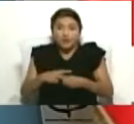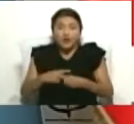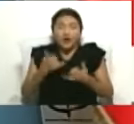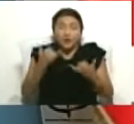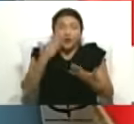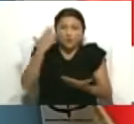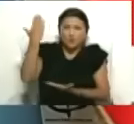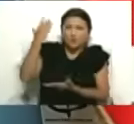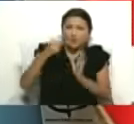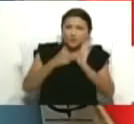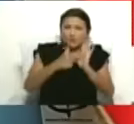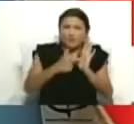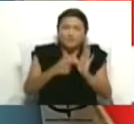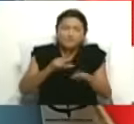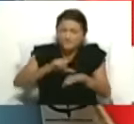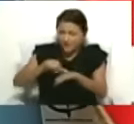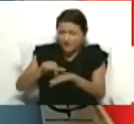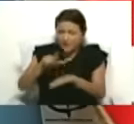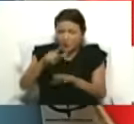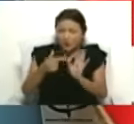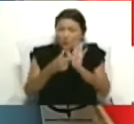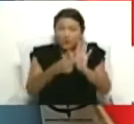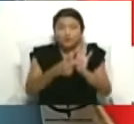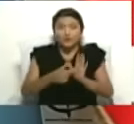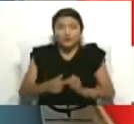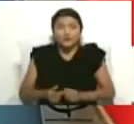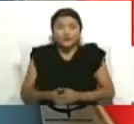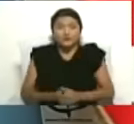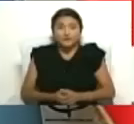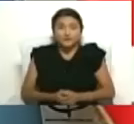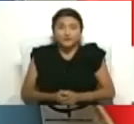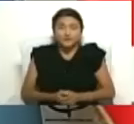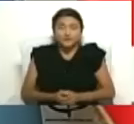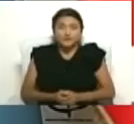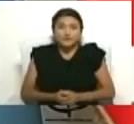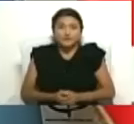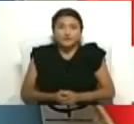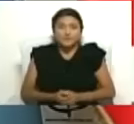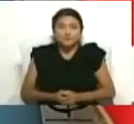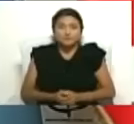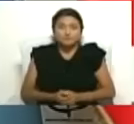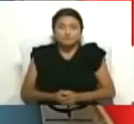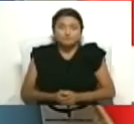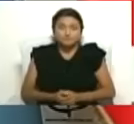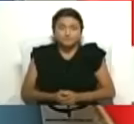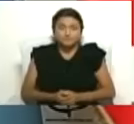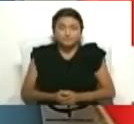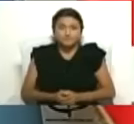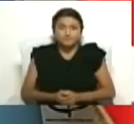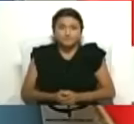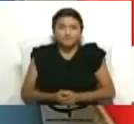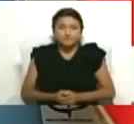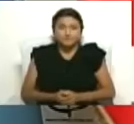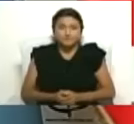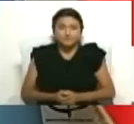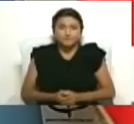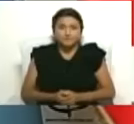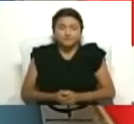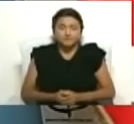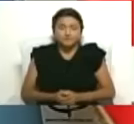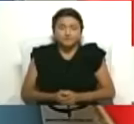mostrar más tarde se verá que en la cabeza real están ellos, ¿no? La